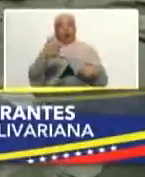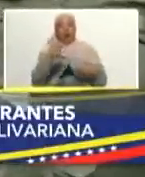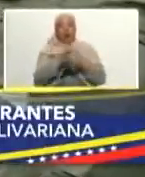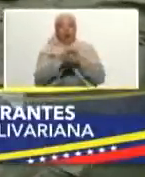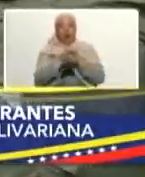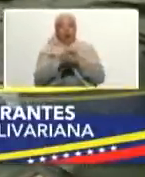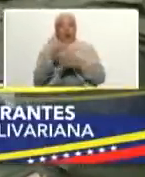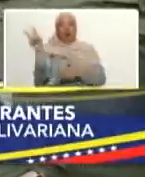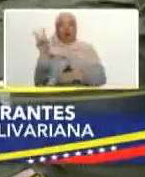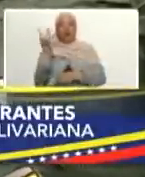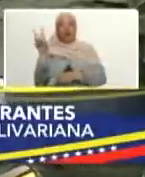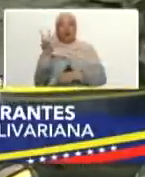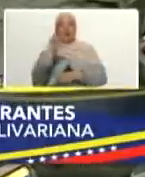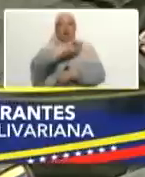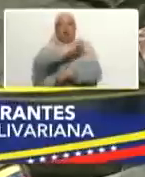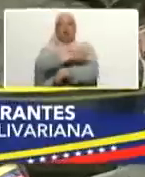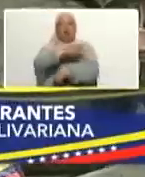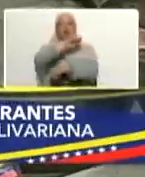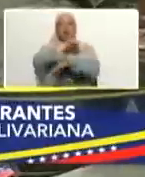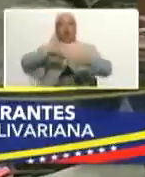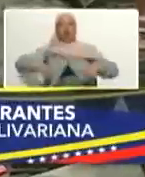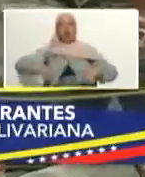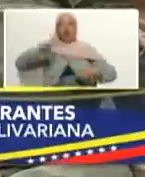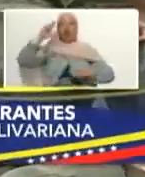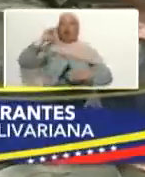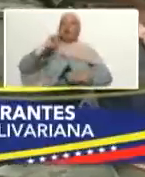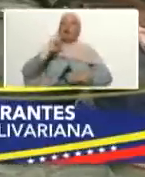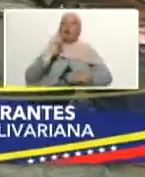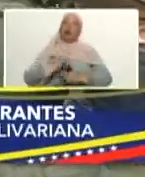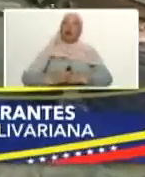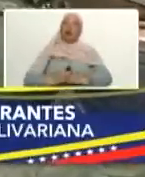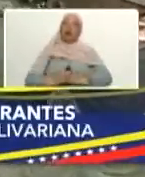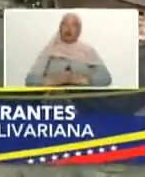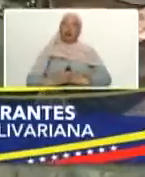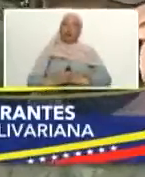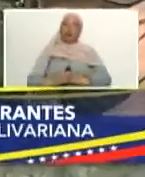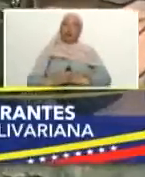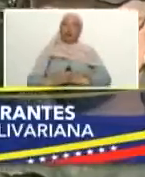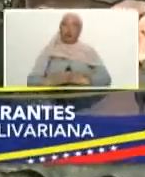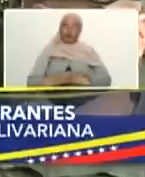Venezuela en su Fuerza Armada Nacional Bolivariana. Yo,